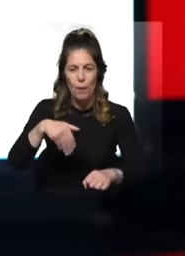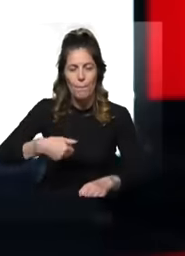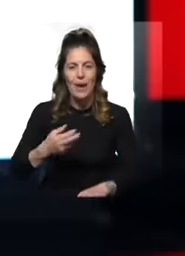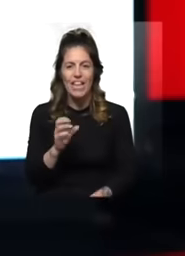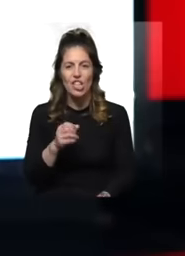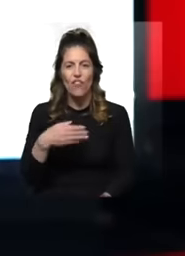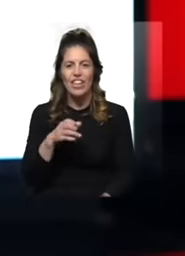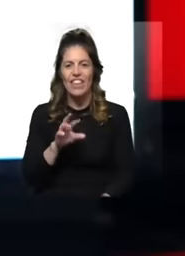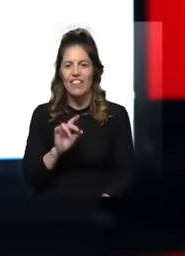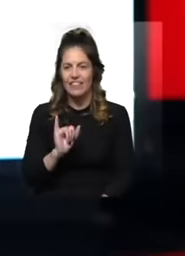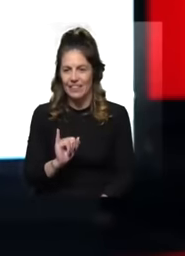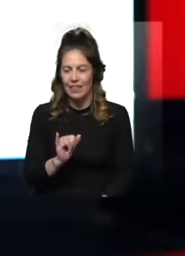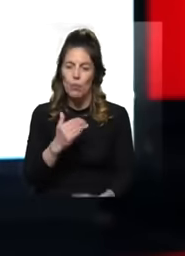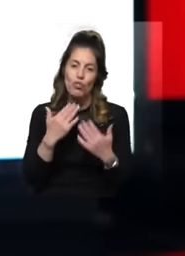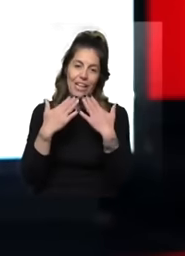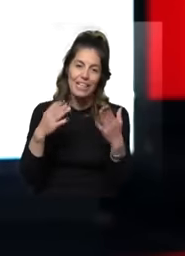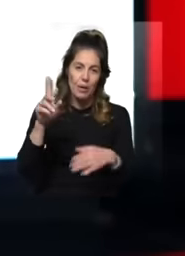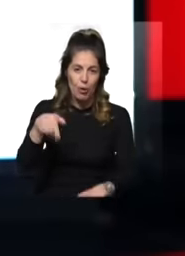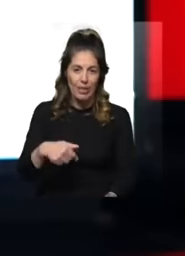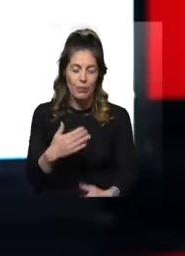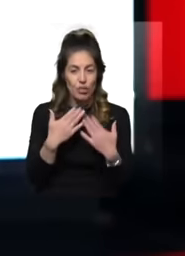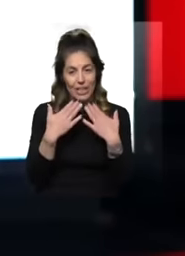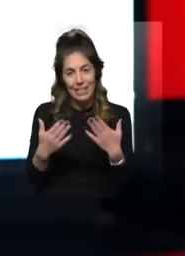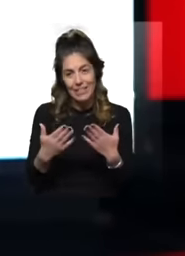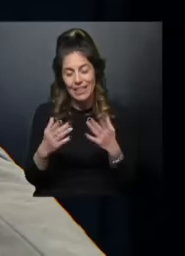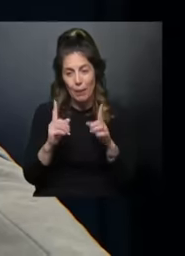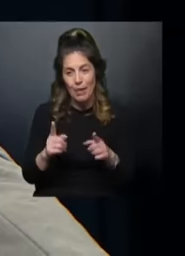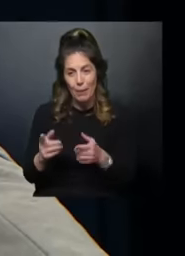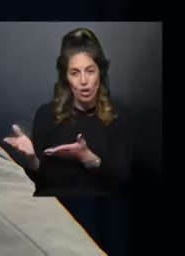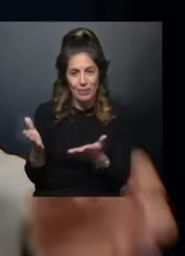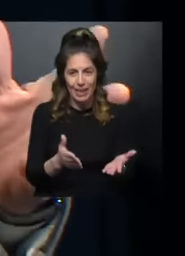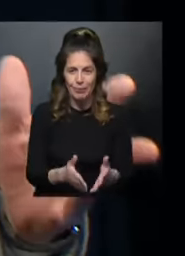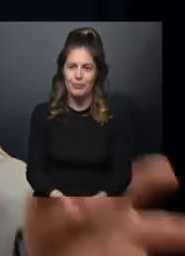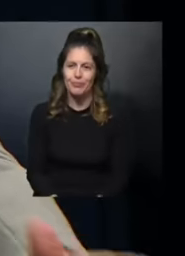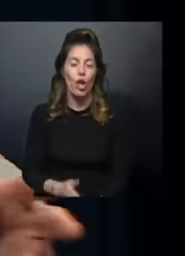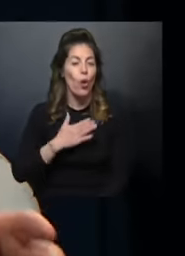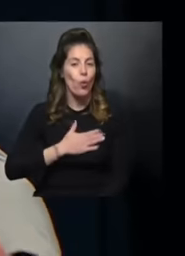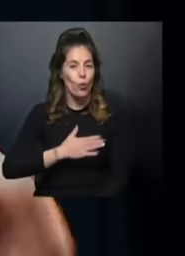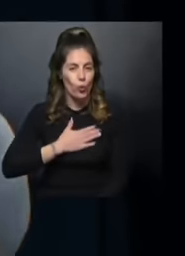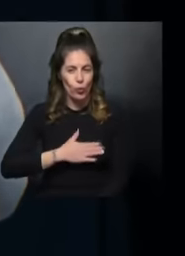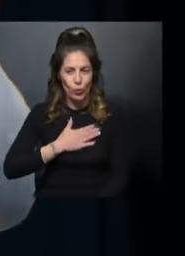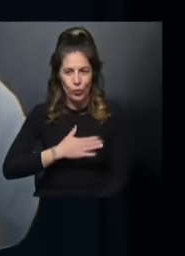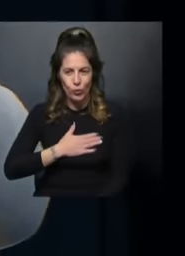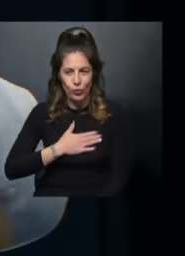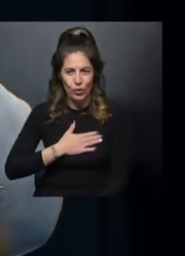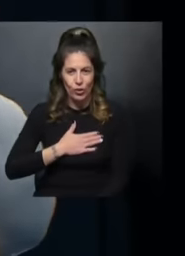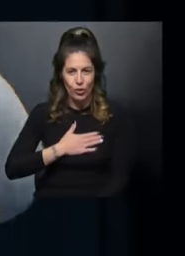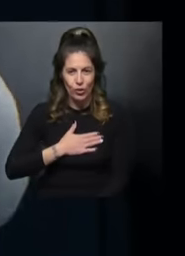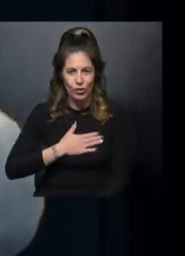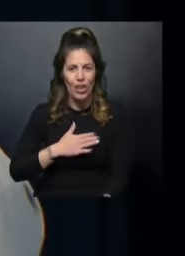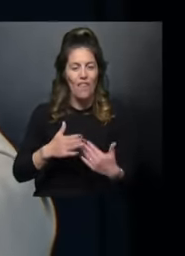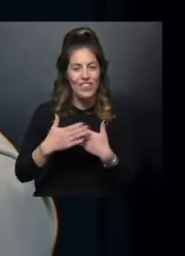Benedetti. Diane, gracias por venir. Gracias a ti por invitarme. No, por favor, es un gusto. Somos vecinos, pero